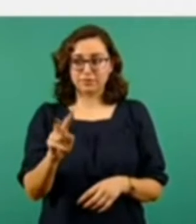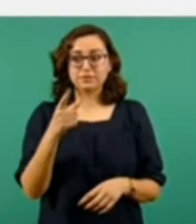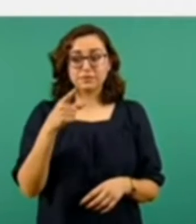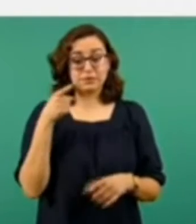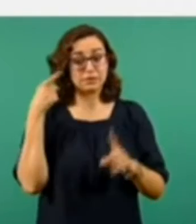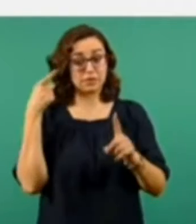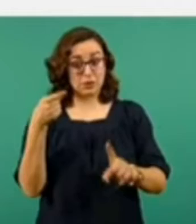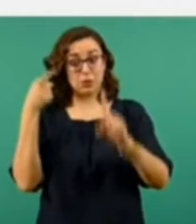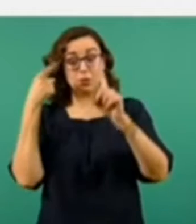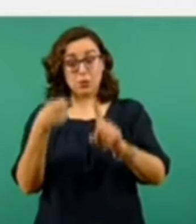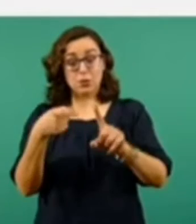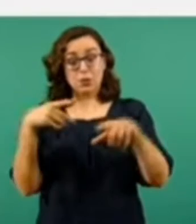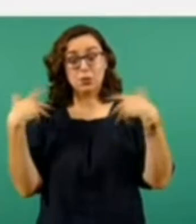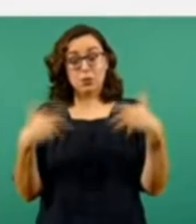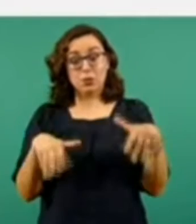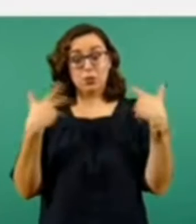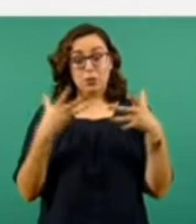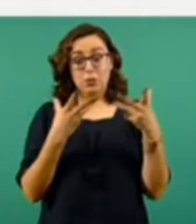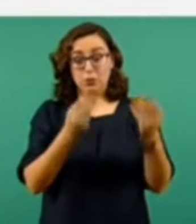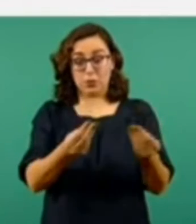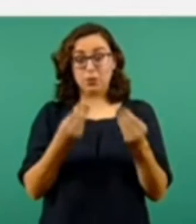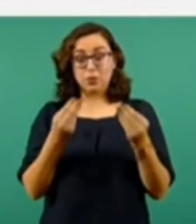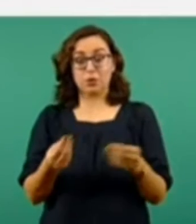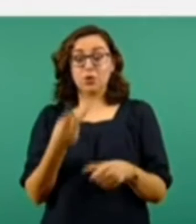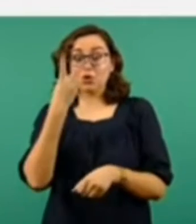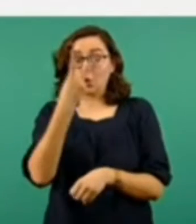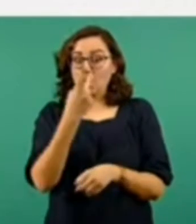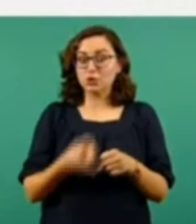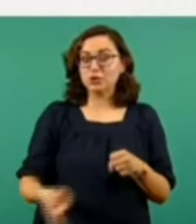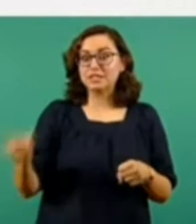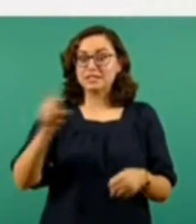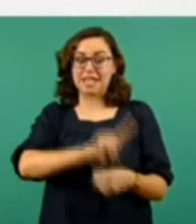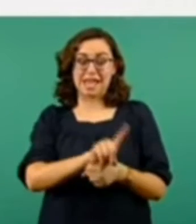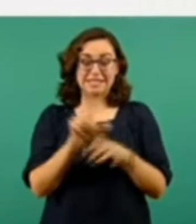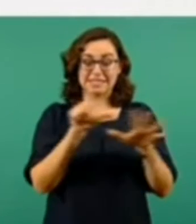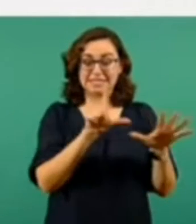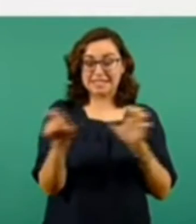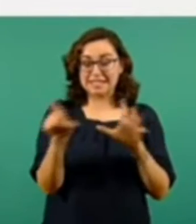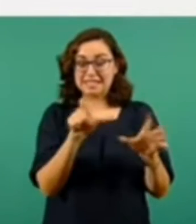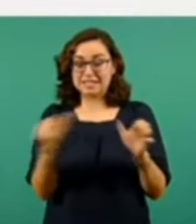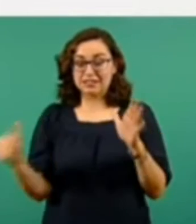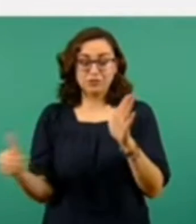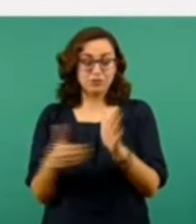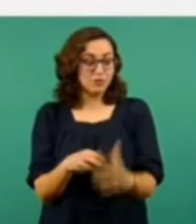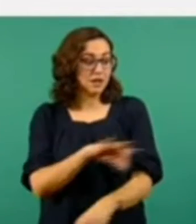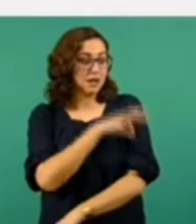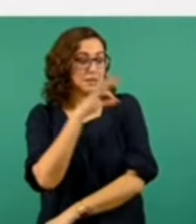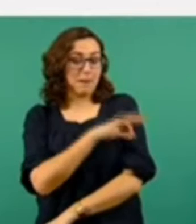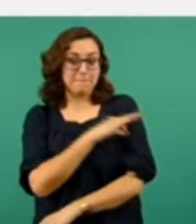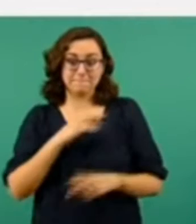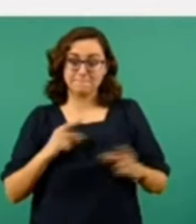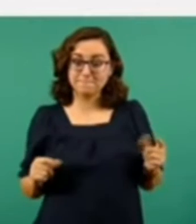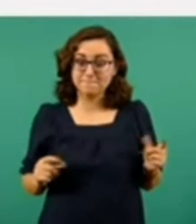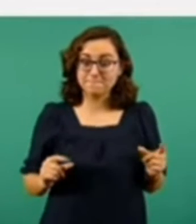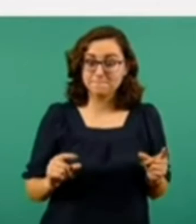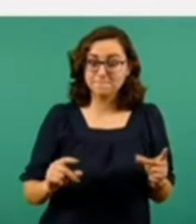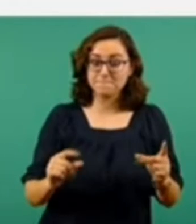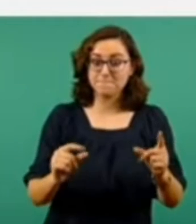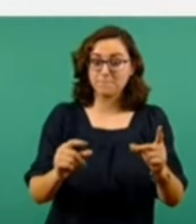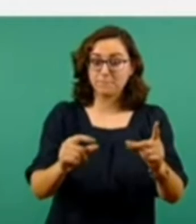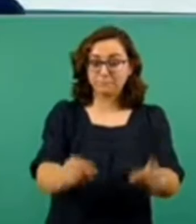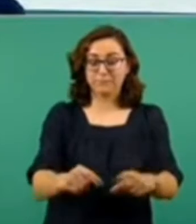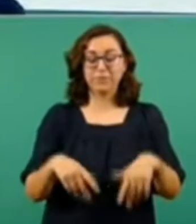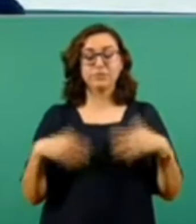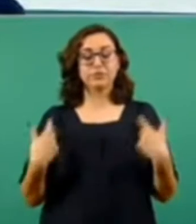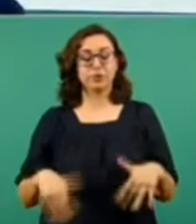nuevo récord, y en todo caso sería el segundo día que en toda la Estrategia Nacional de Vacunación se han aplicado más dosis, es decir,